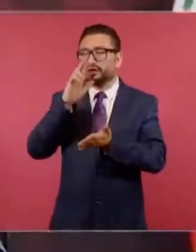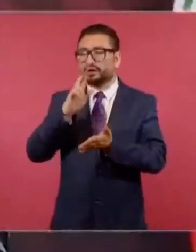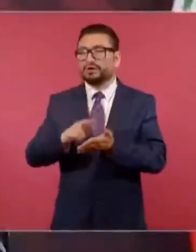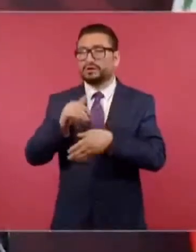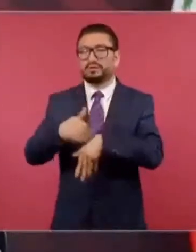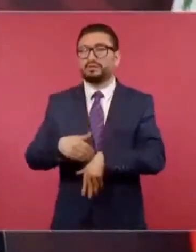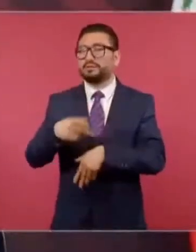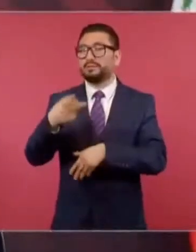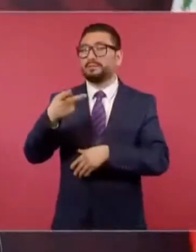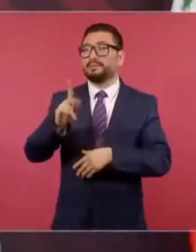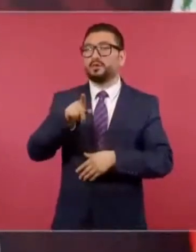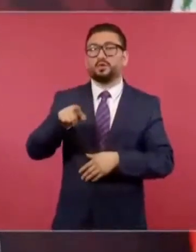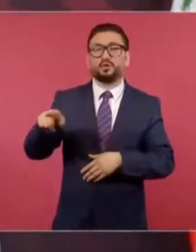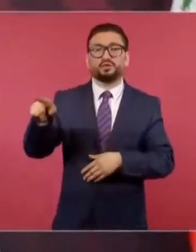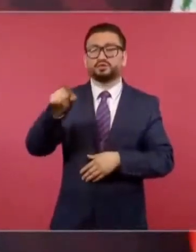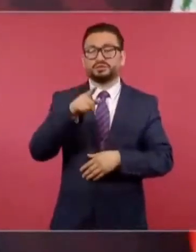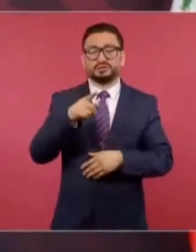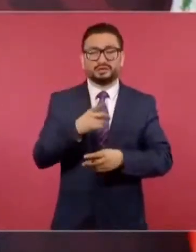es inmoral.